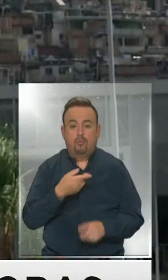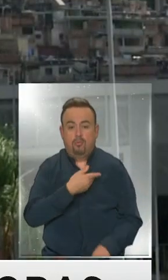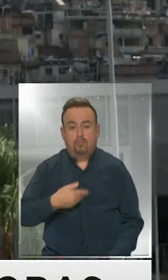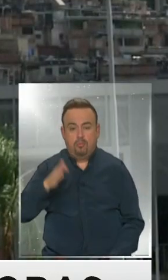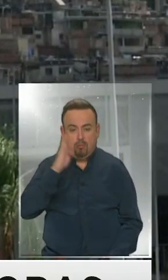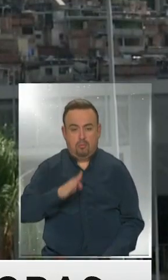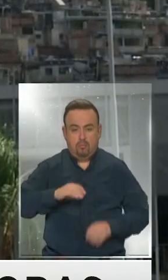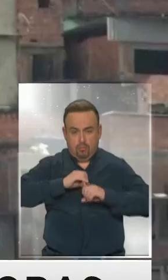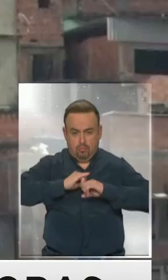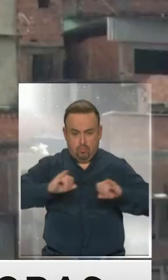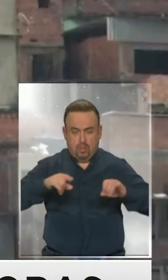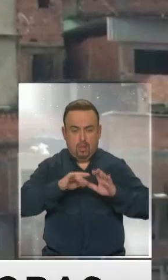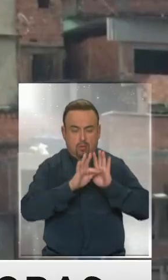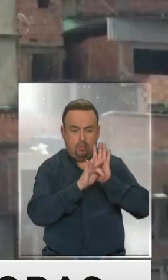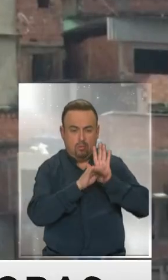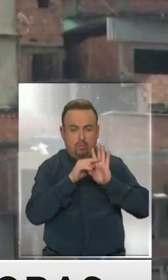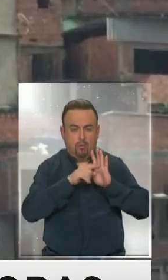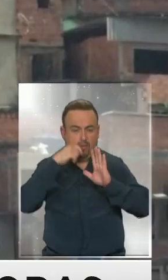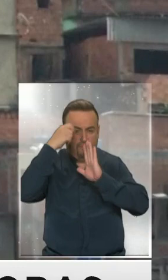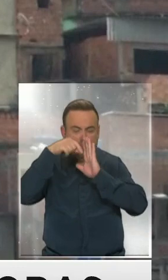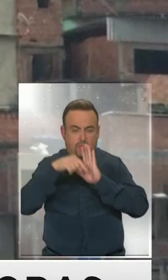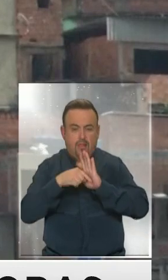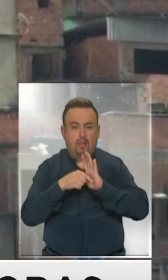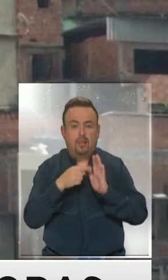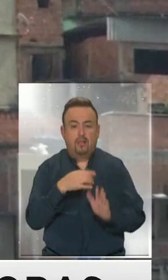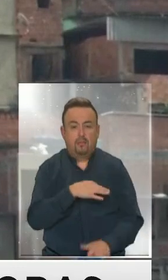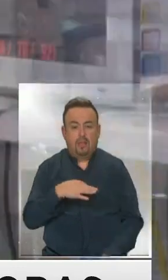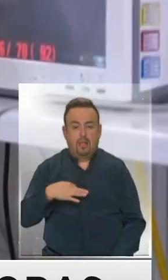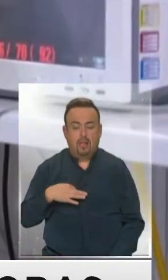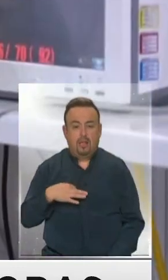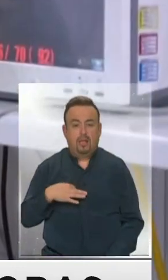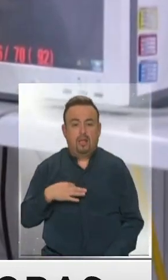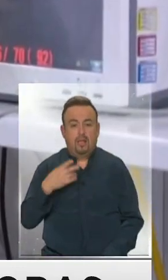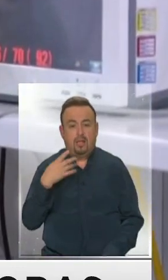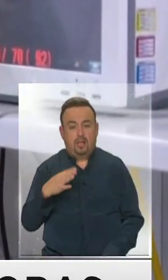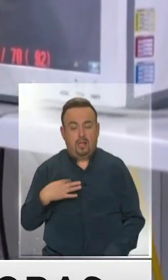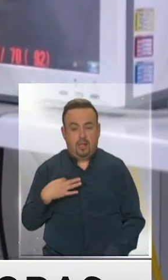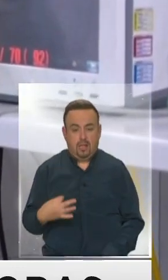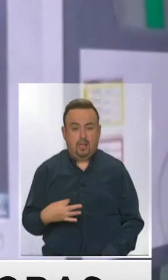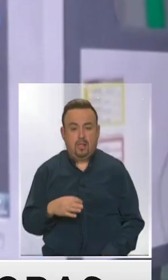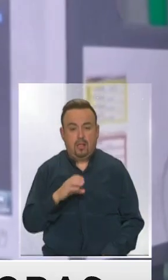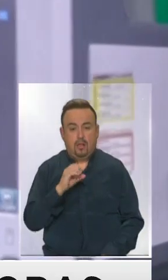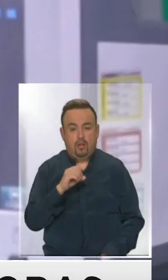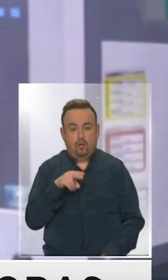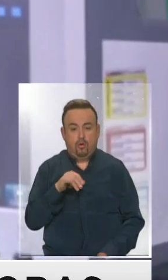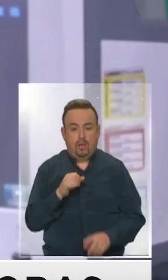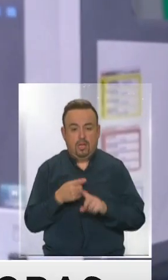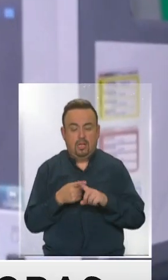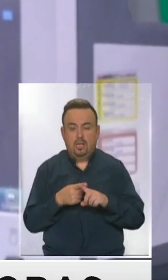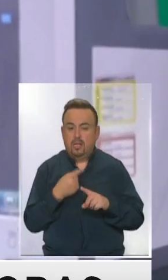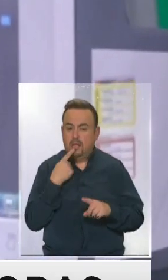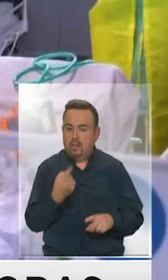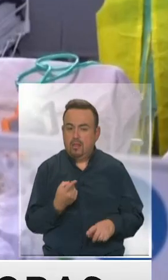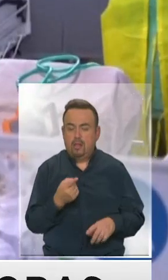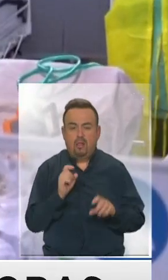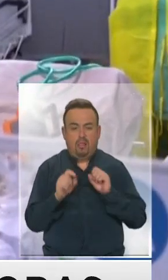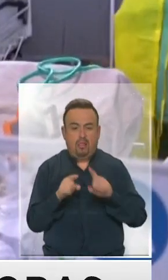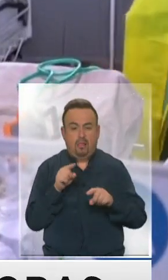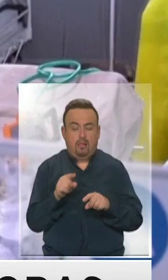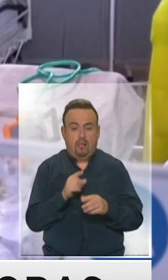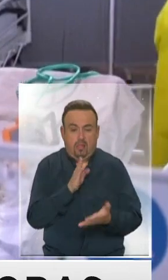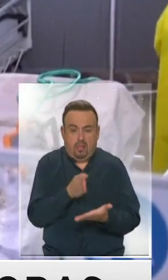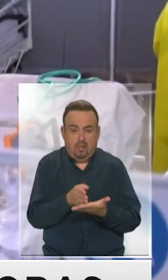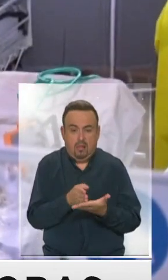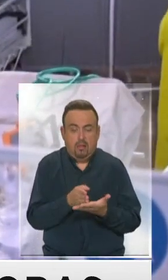divulgó esto en su cuenta de twitter un vídeo donde el ministro de ciudadanía onyx lorenzoni hace una defensa de las